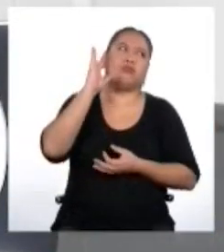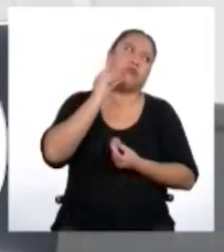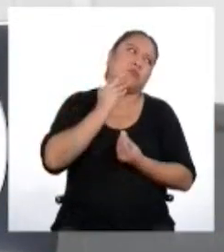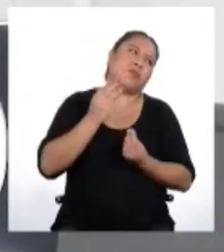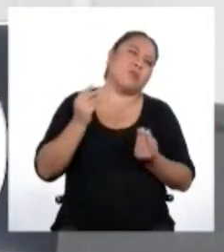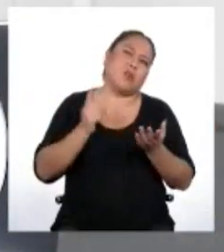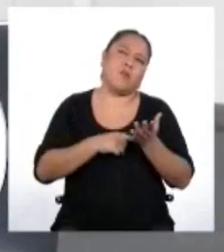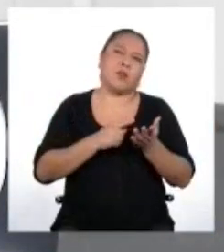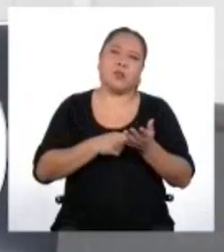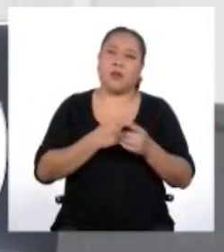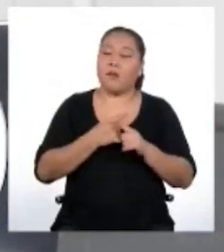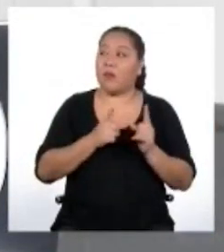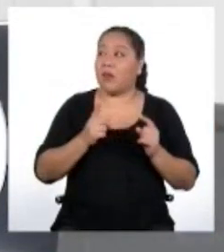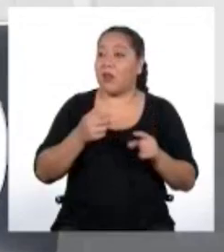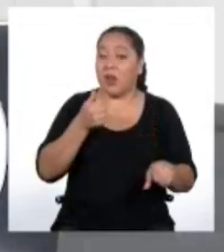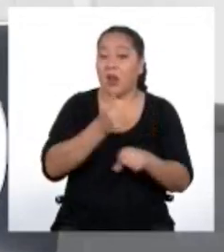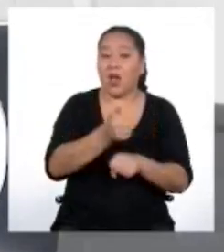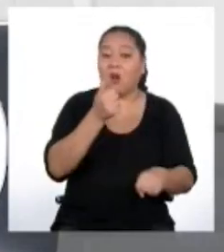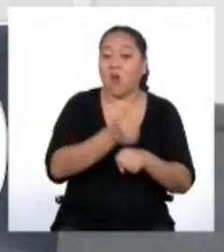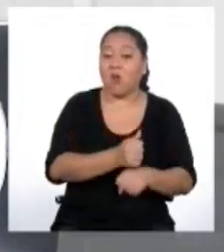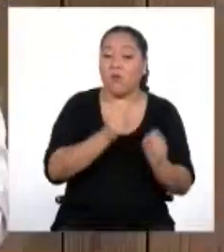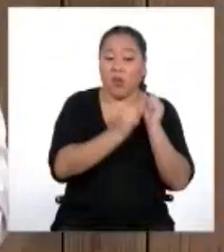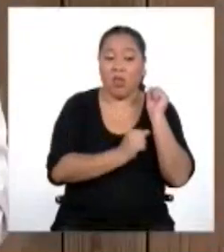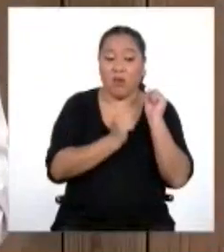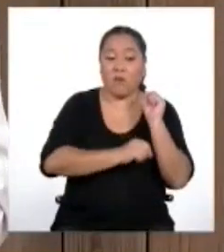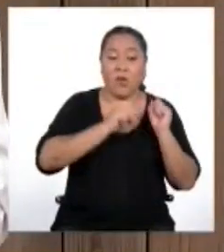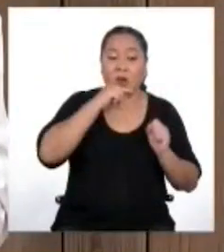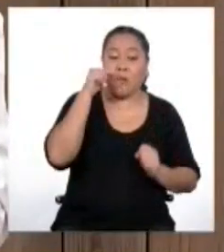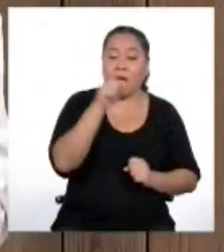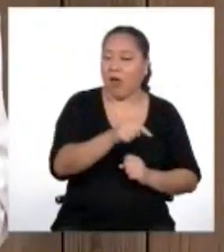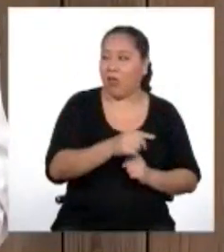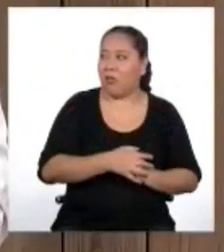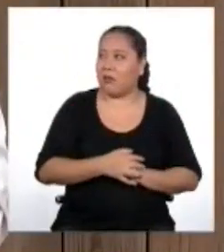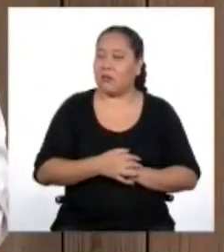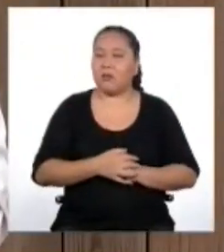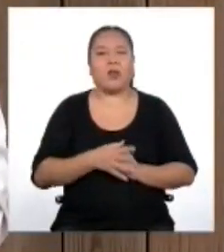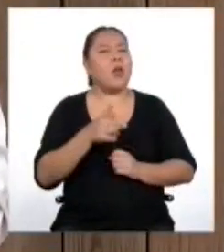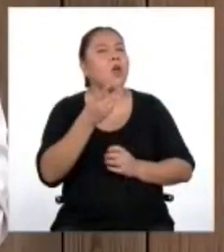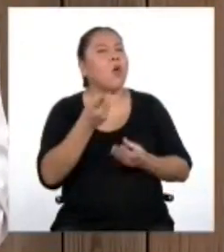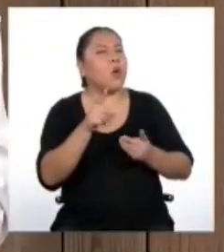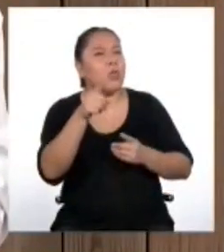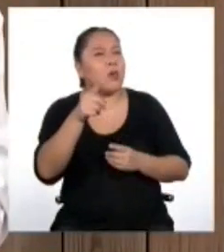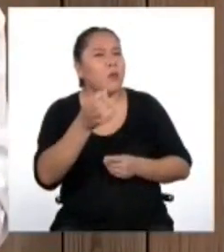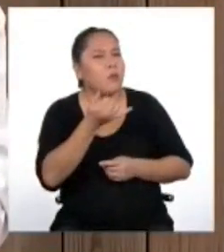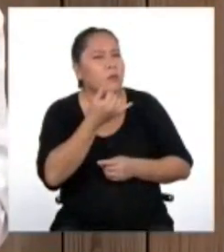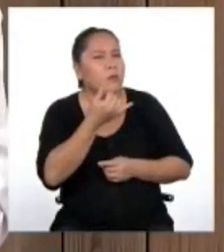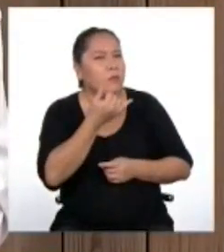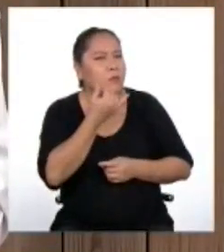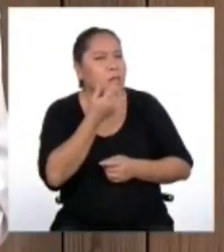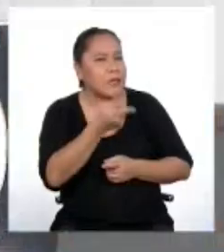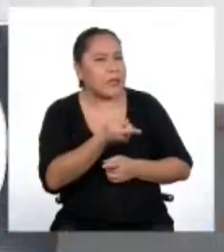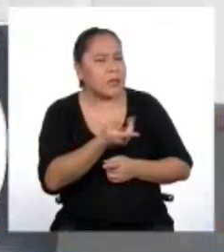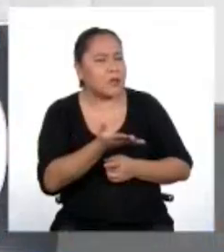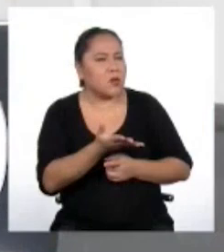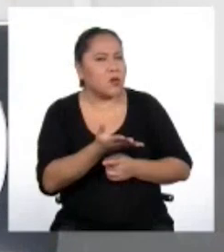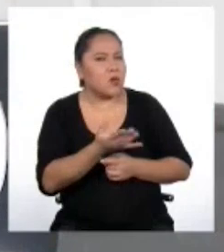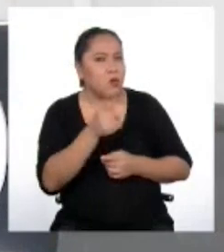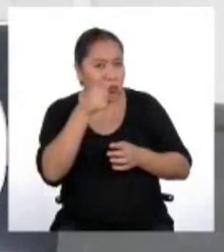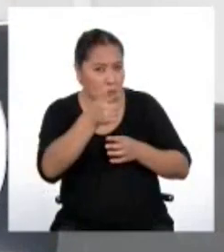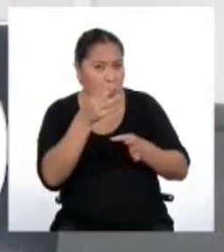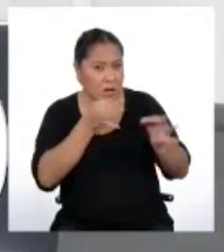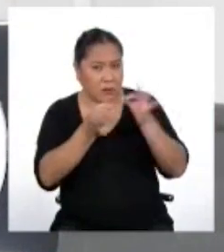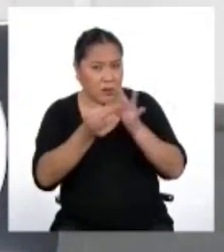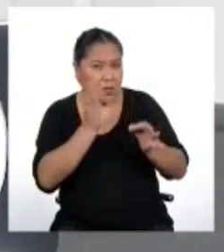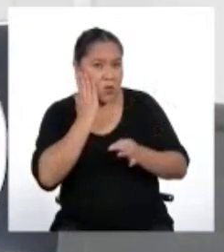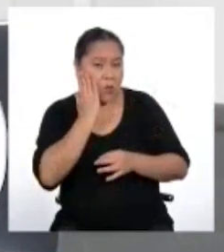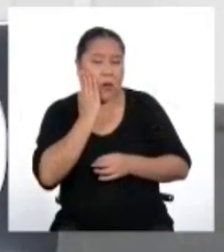también. Pero ahí la culpa casi siempre era de mi hermanita. Y cuando sucedía eso, ¿tú le explicabas a tu mamá? Sí,